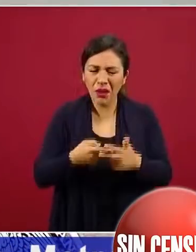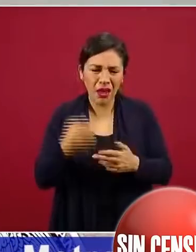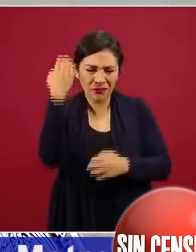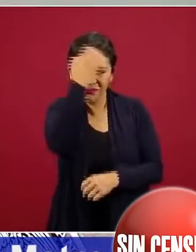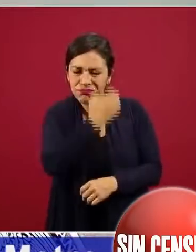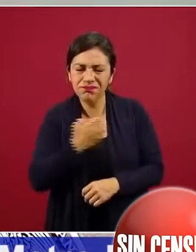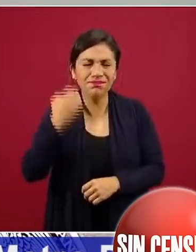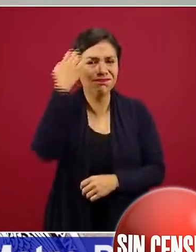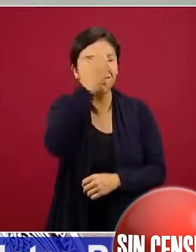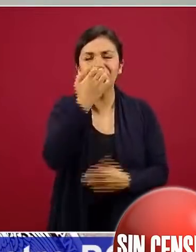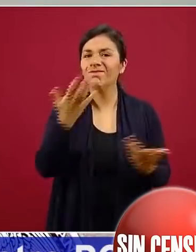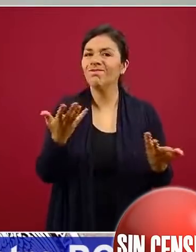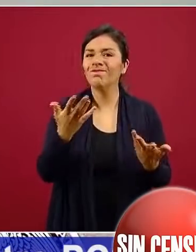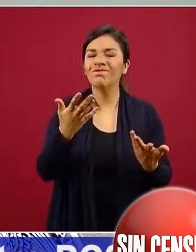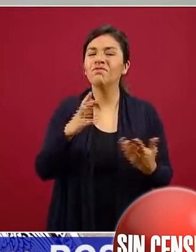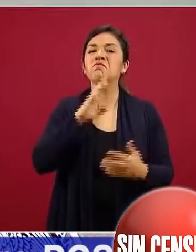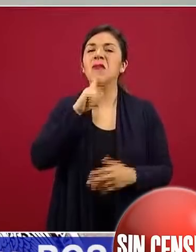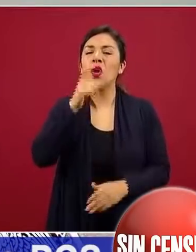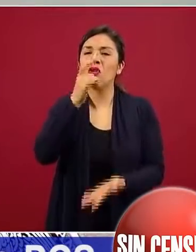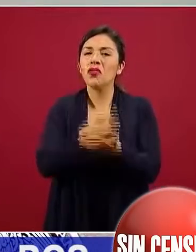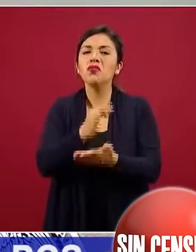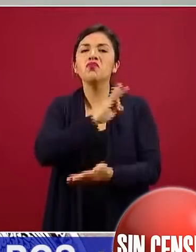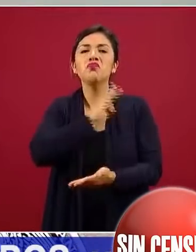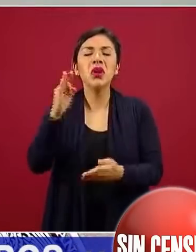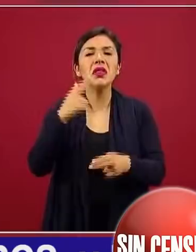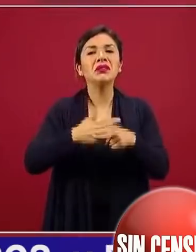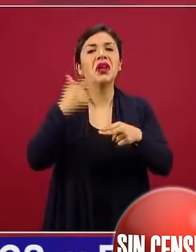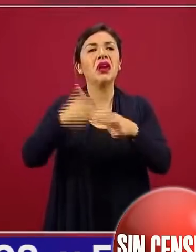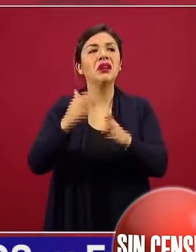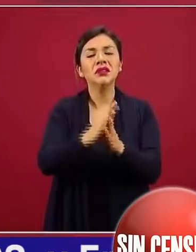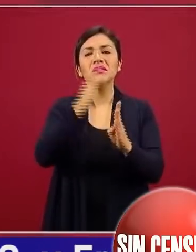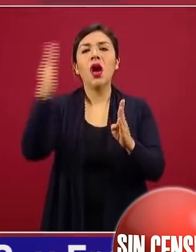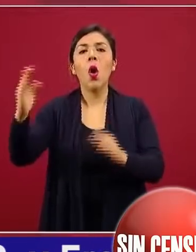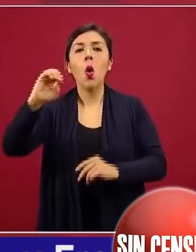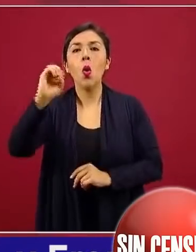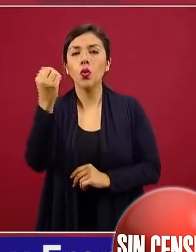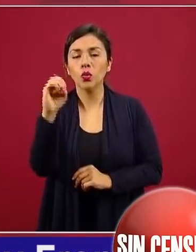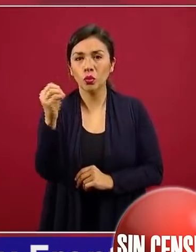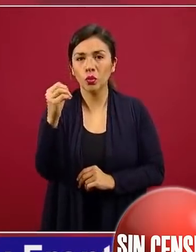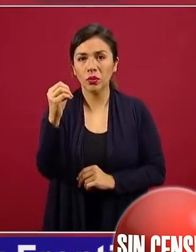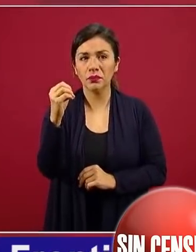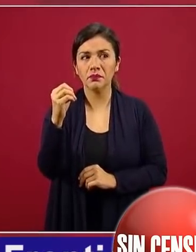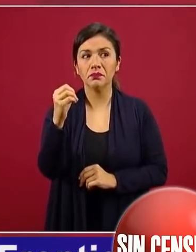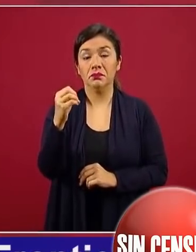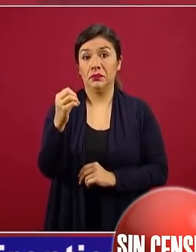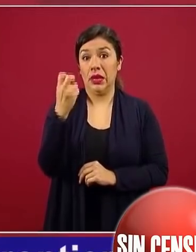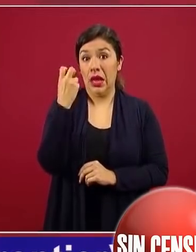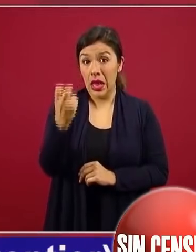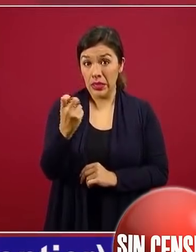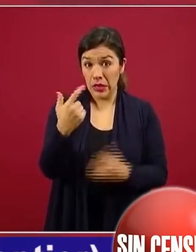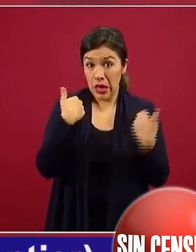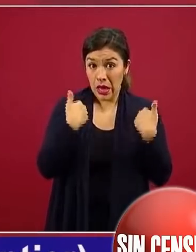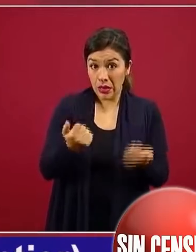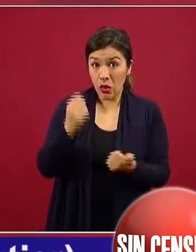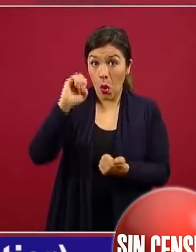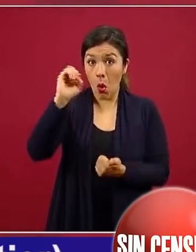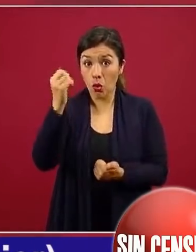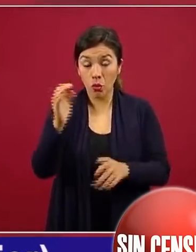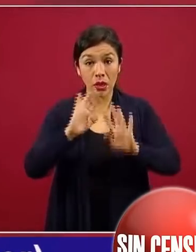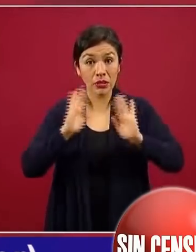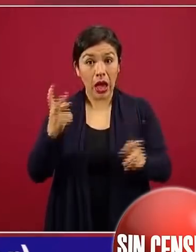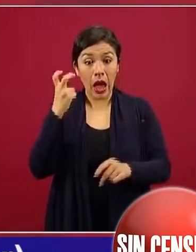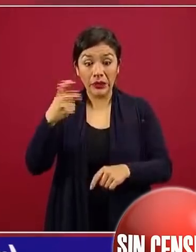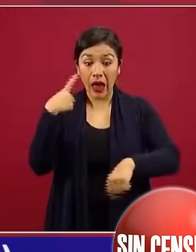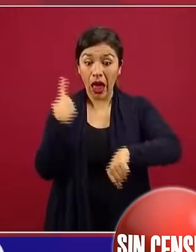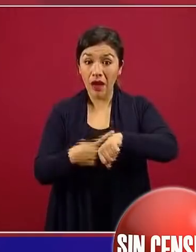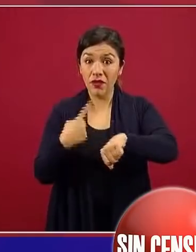matemáticas, se identificó que podría estar llegando hasta octubre. Esto no quiere decir que la intensidad de la